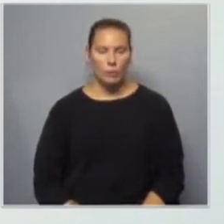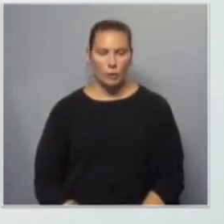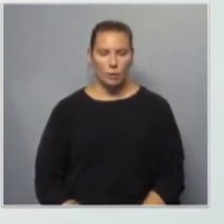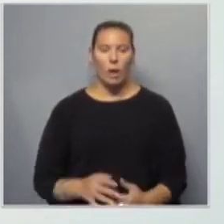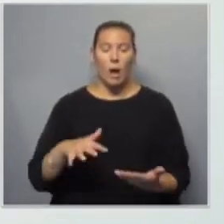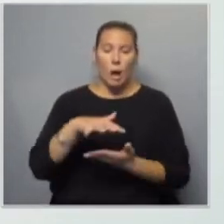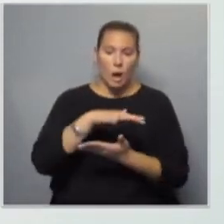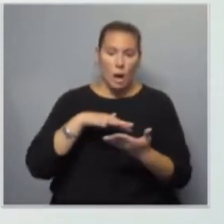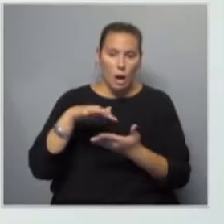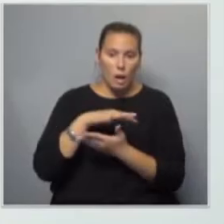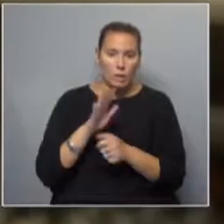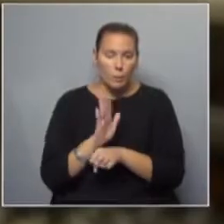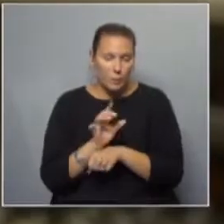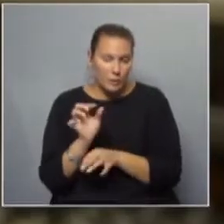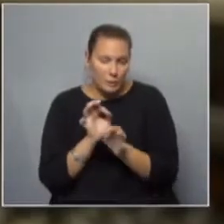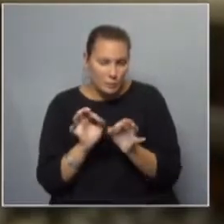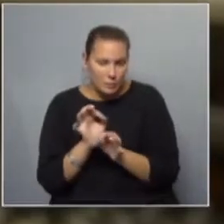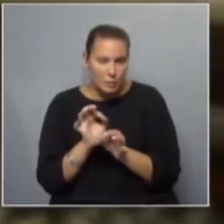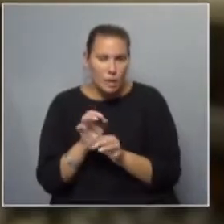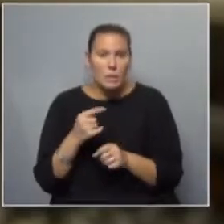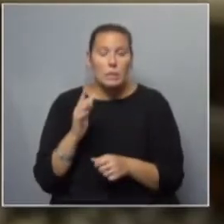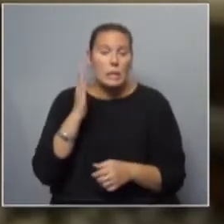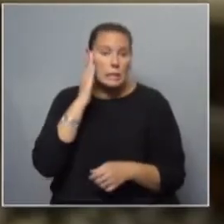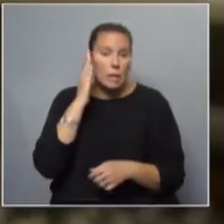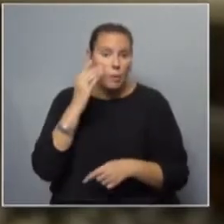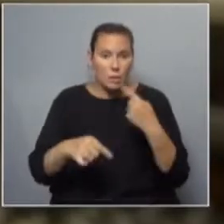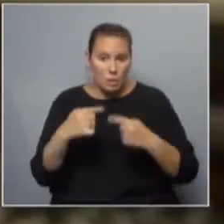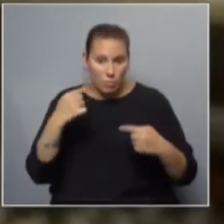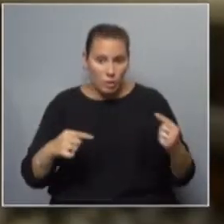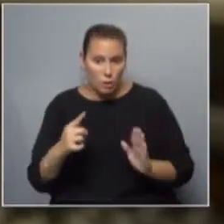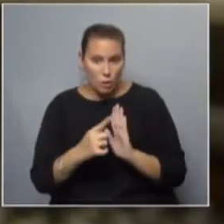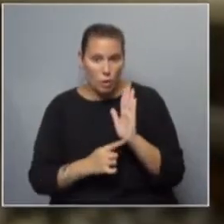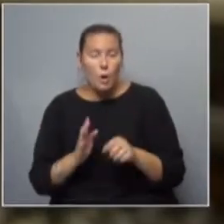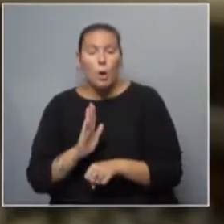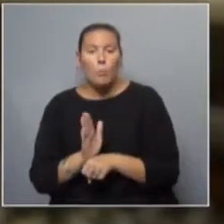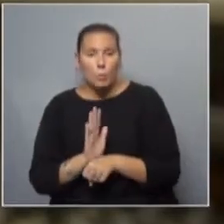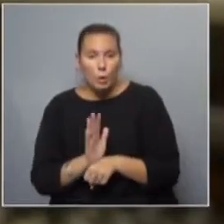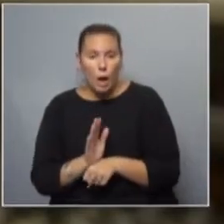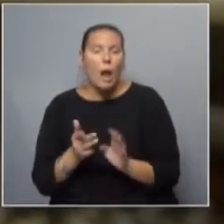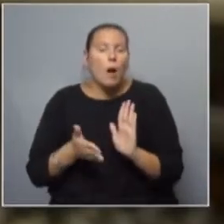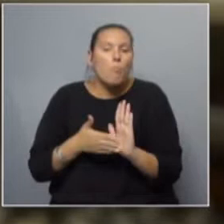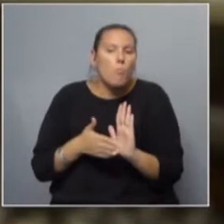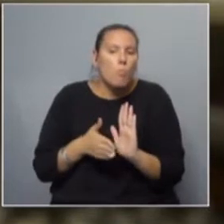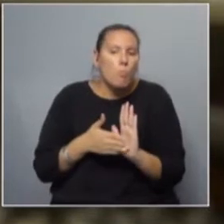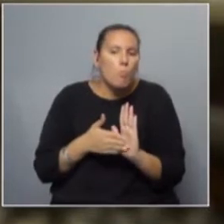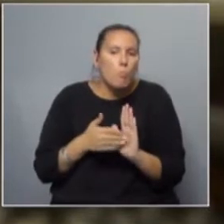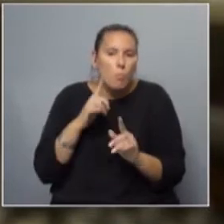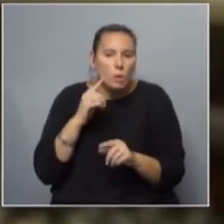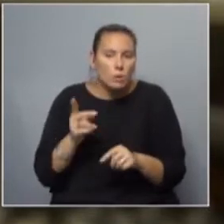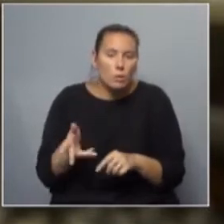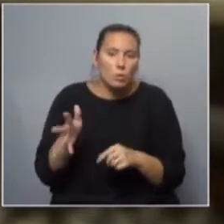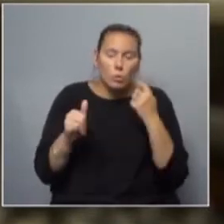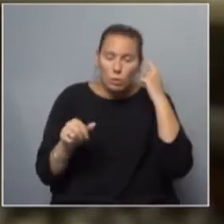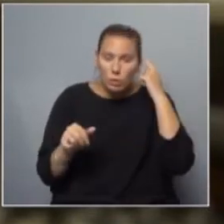En el área de microbiología, o sea, se determinan diferentes parámetros microbiológicos. A las muestras diariamente se